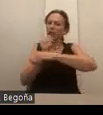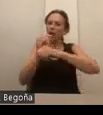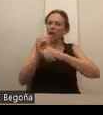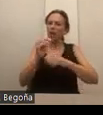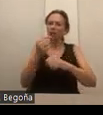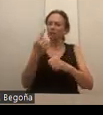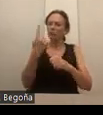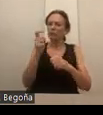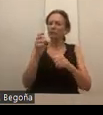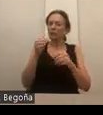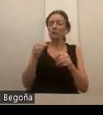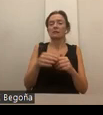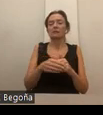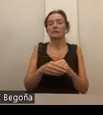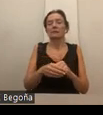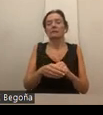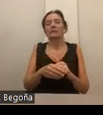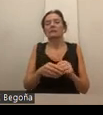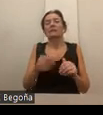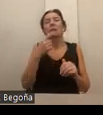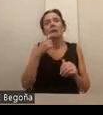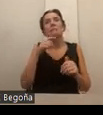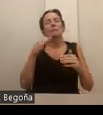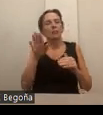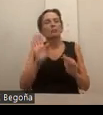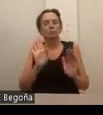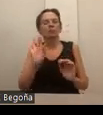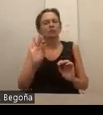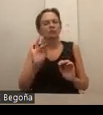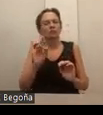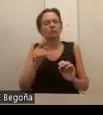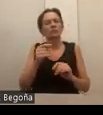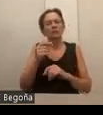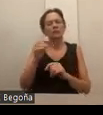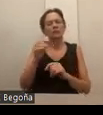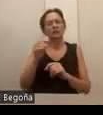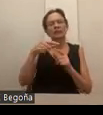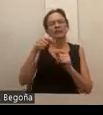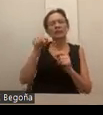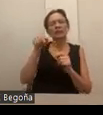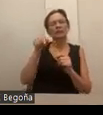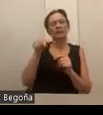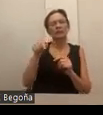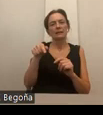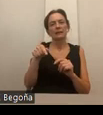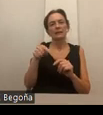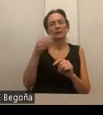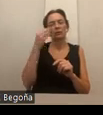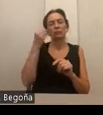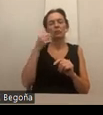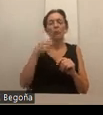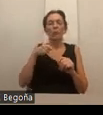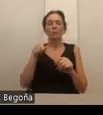que ganemos muchísimo tiempo en ese sentido, en ese proceso, sobre todo si ya estás con sitaglitina y metformina. Entiendo que el cuerpo ya